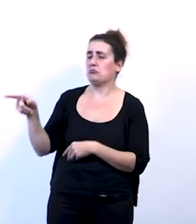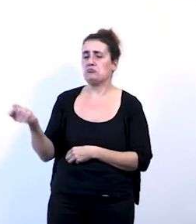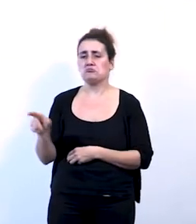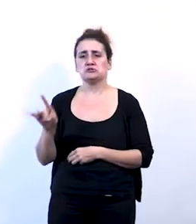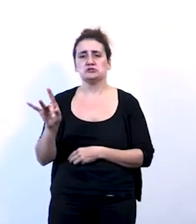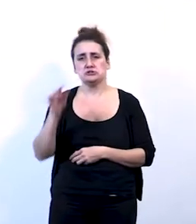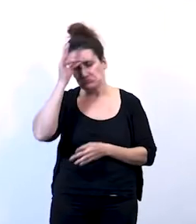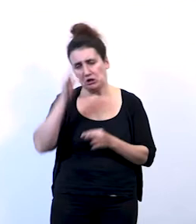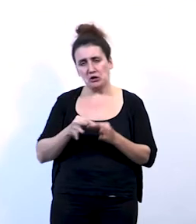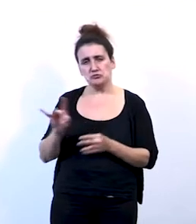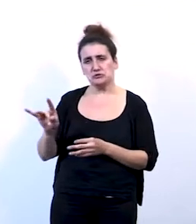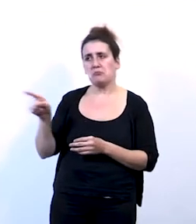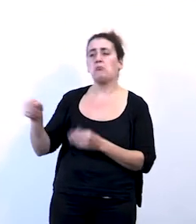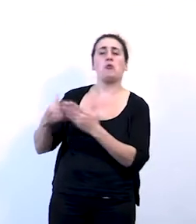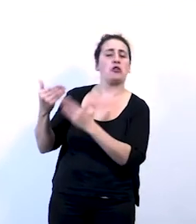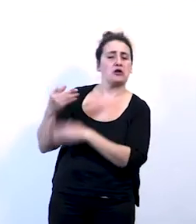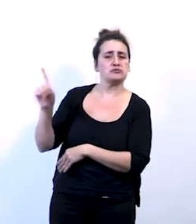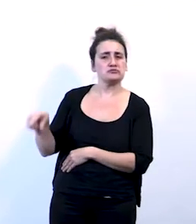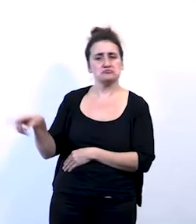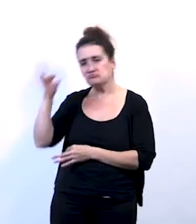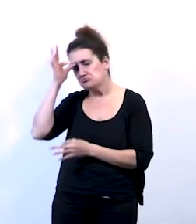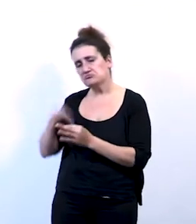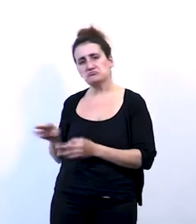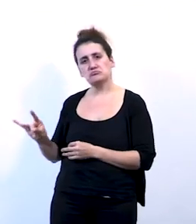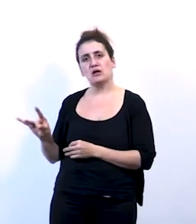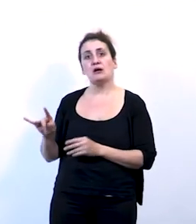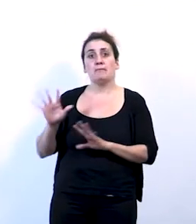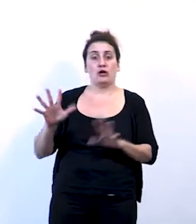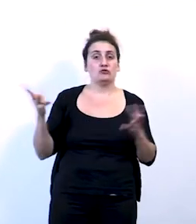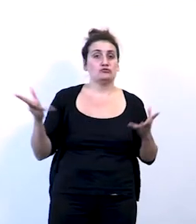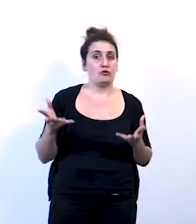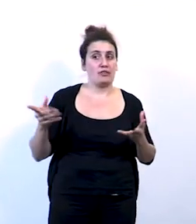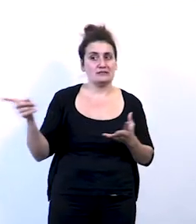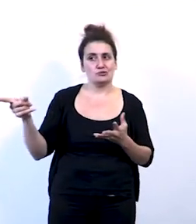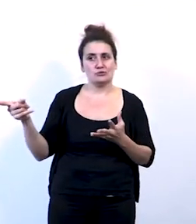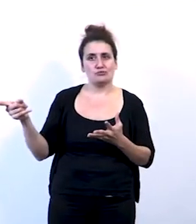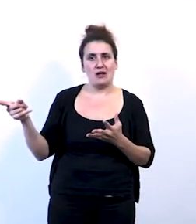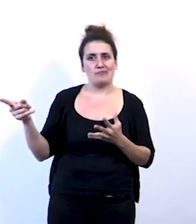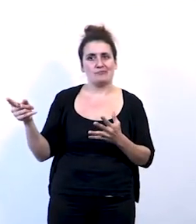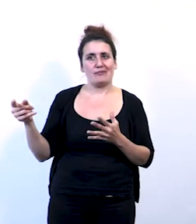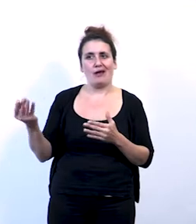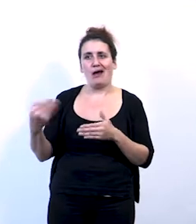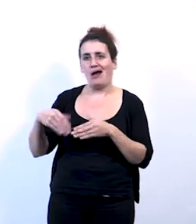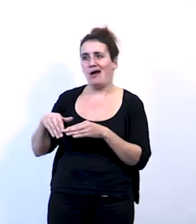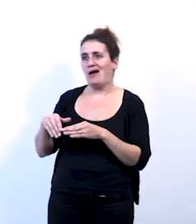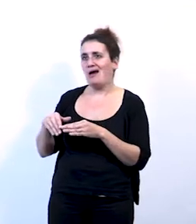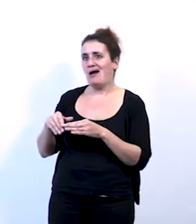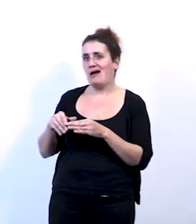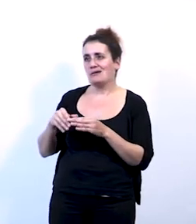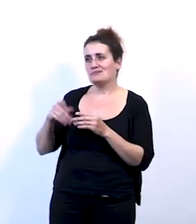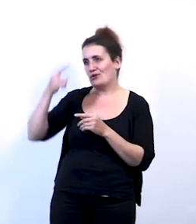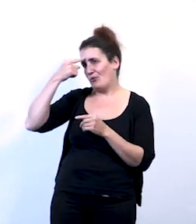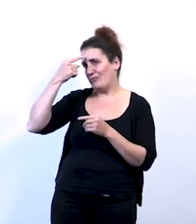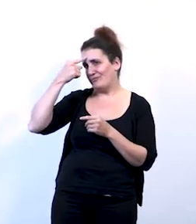bastante moderno, pero entonces eso es una acumulación de